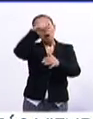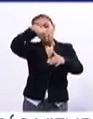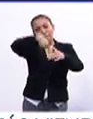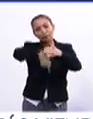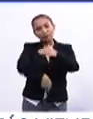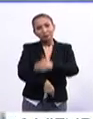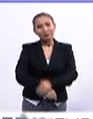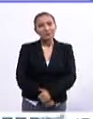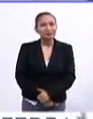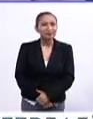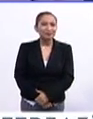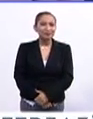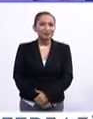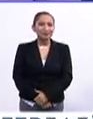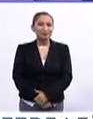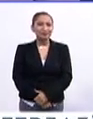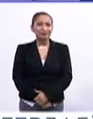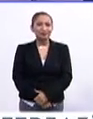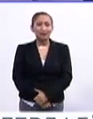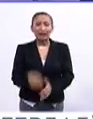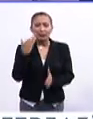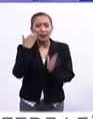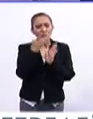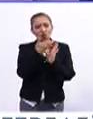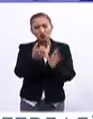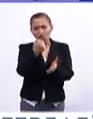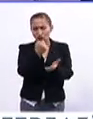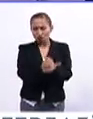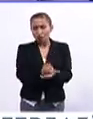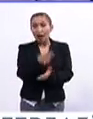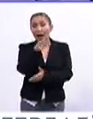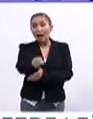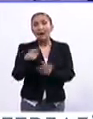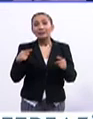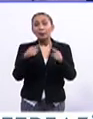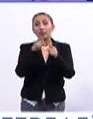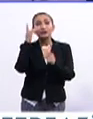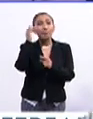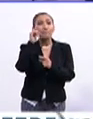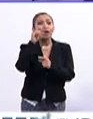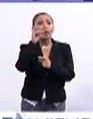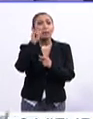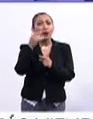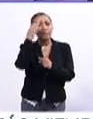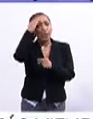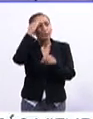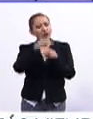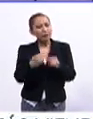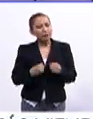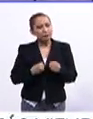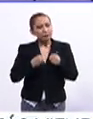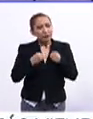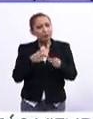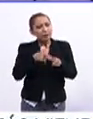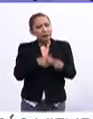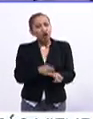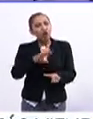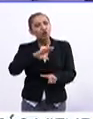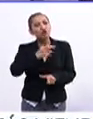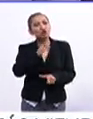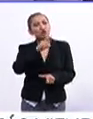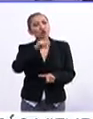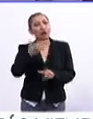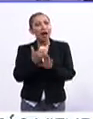el agua. Firme en el tiempo, el Templo de San Pedro Apóstol mantiene viva la memoria de la antigua comunidad de